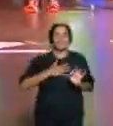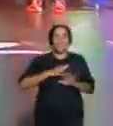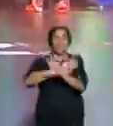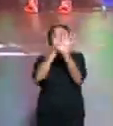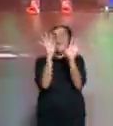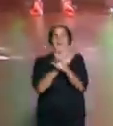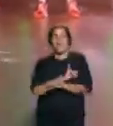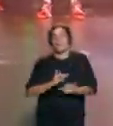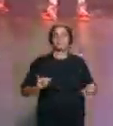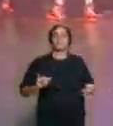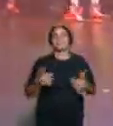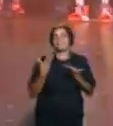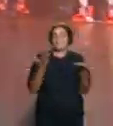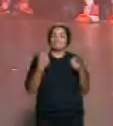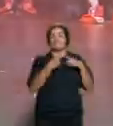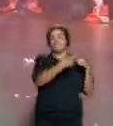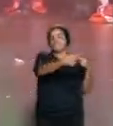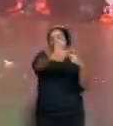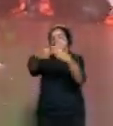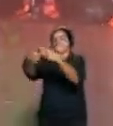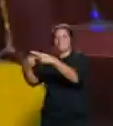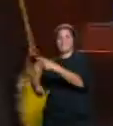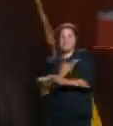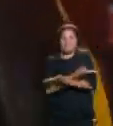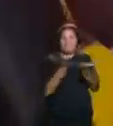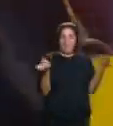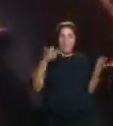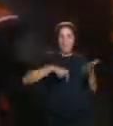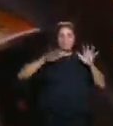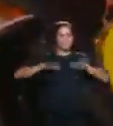felicidad compartir con los demás. Aquí está.